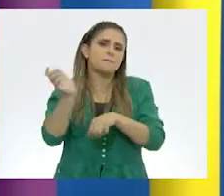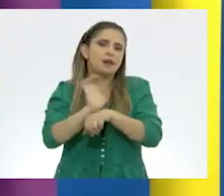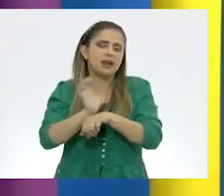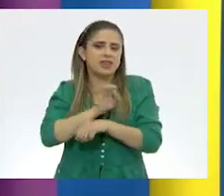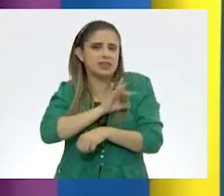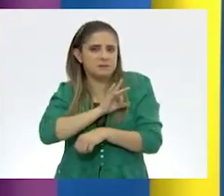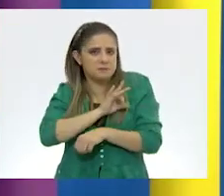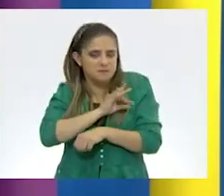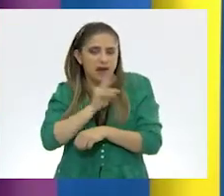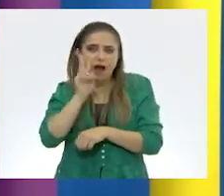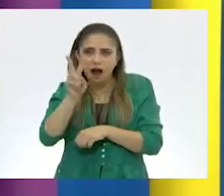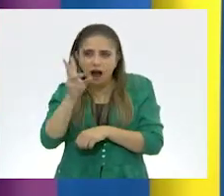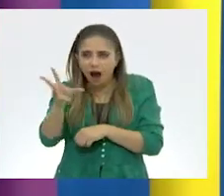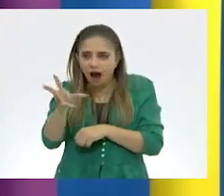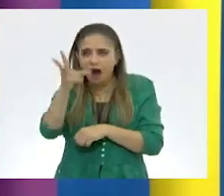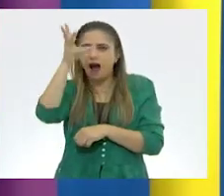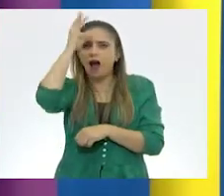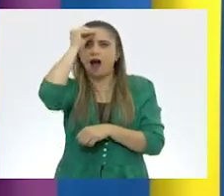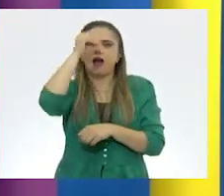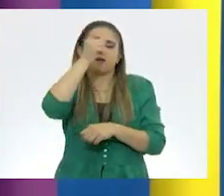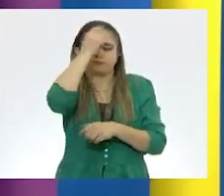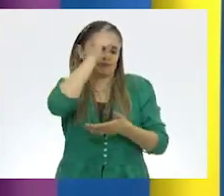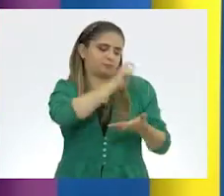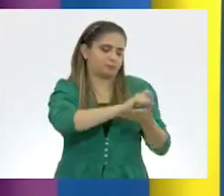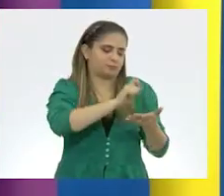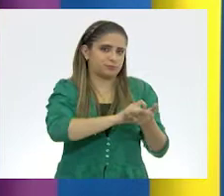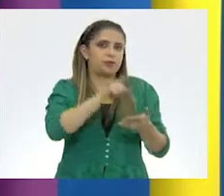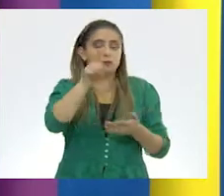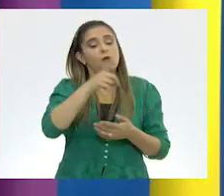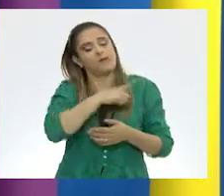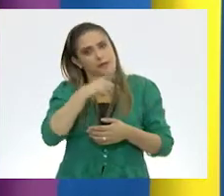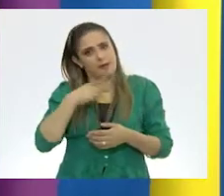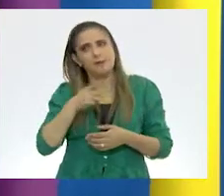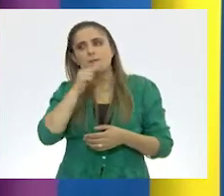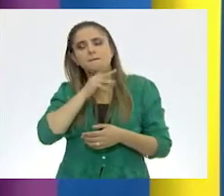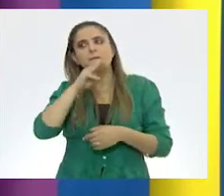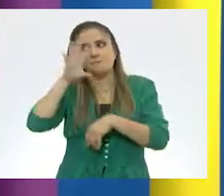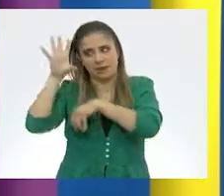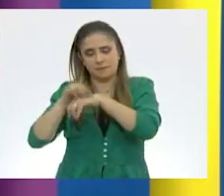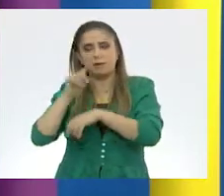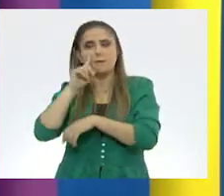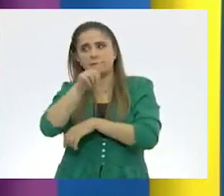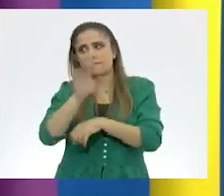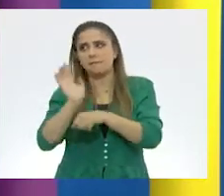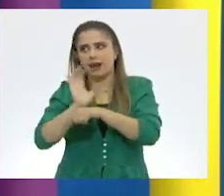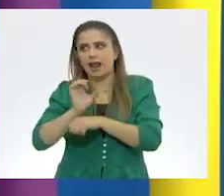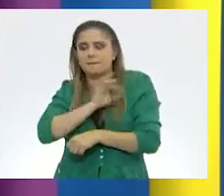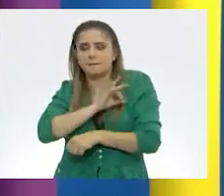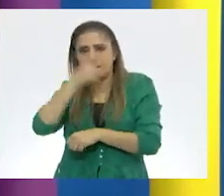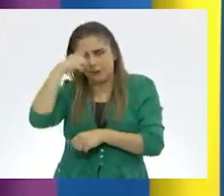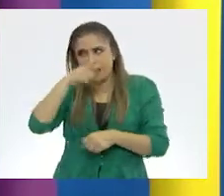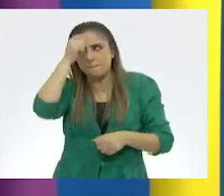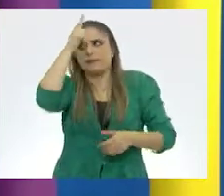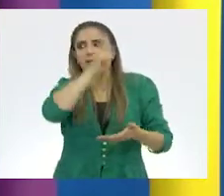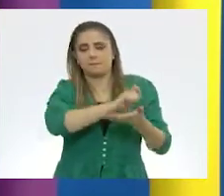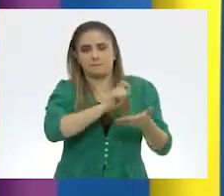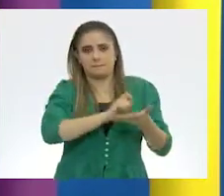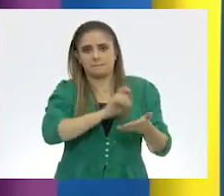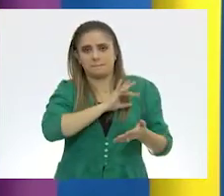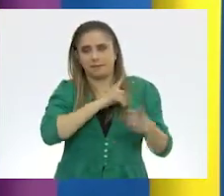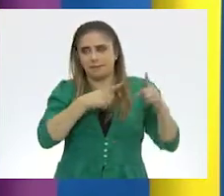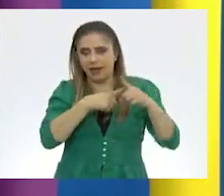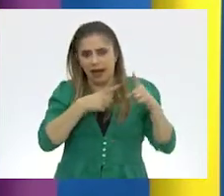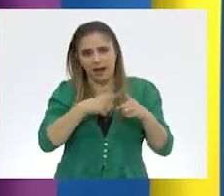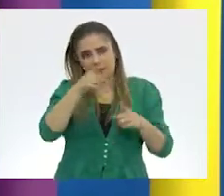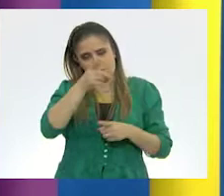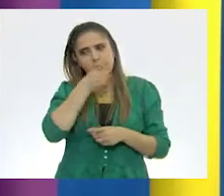estos géneros, claro, con la autorización de tu mamá o papá, obviamente. También podrías llevar a cabo un ejercicio